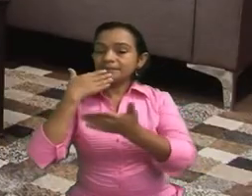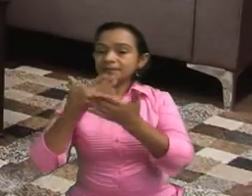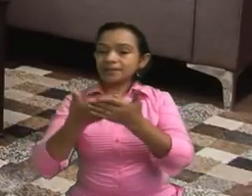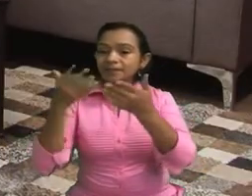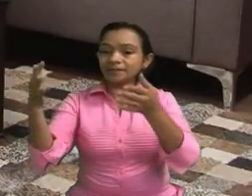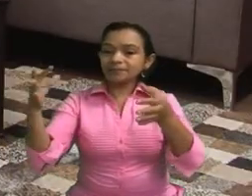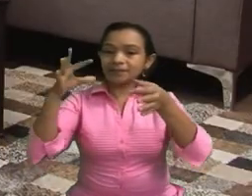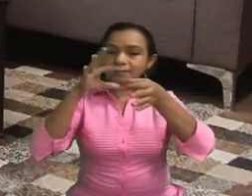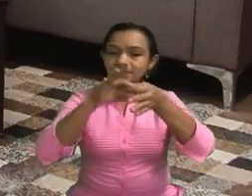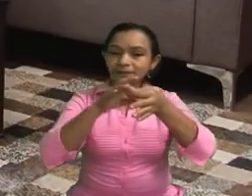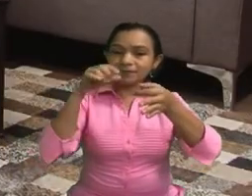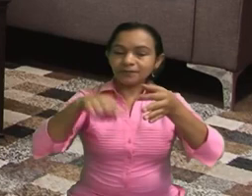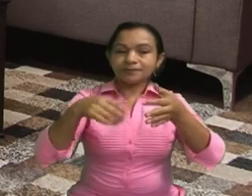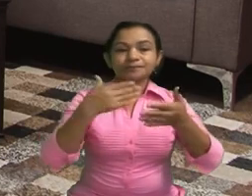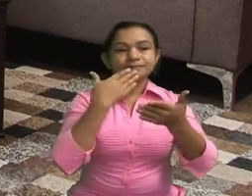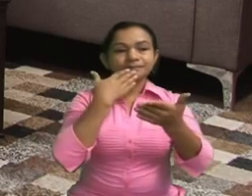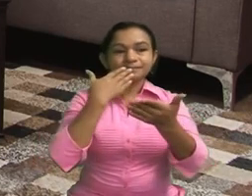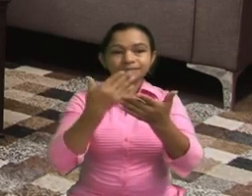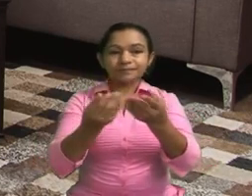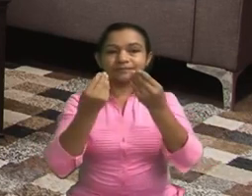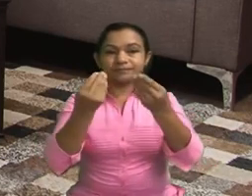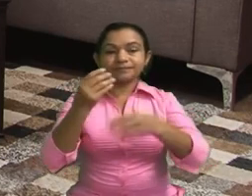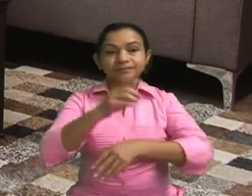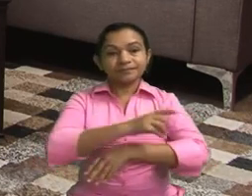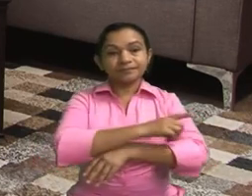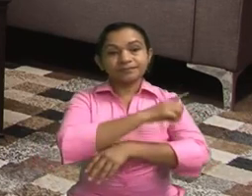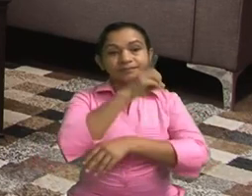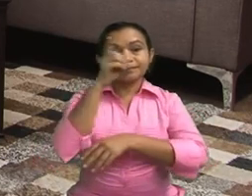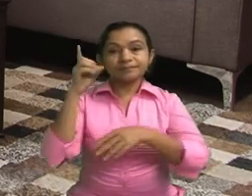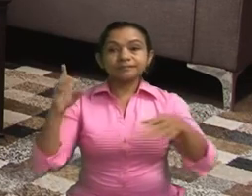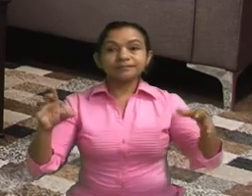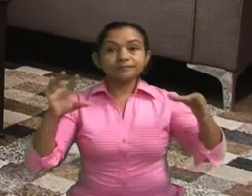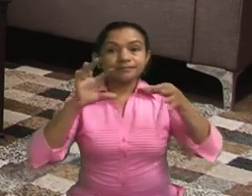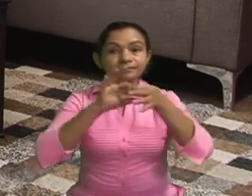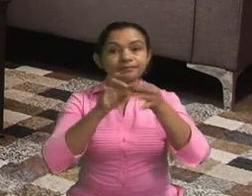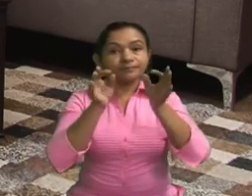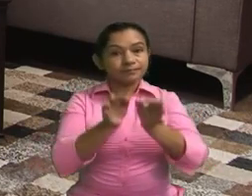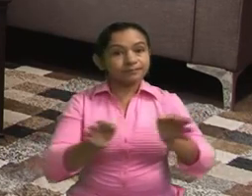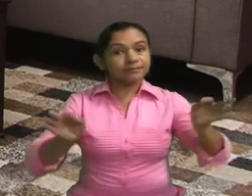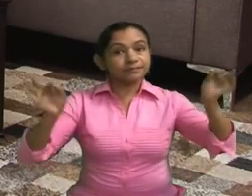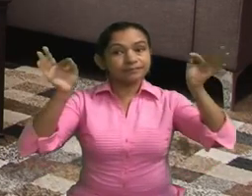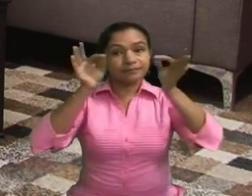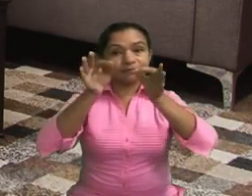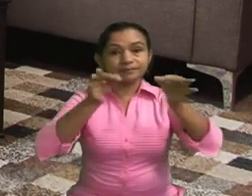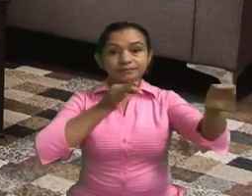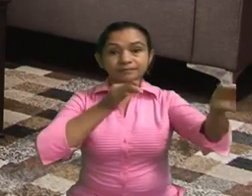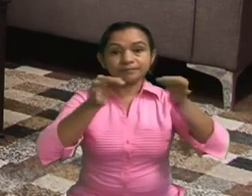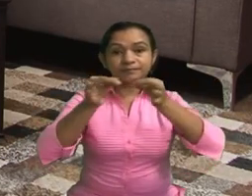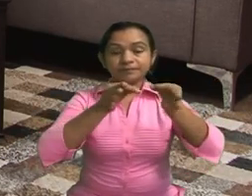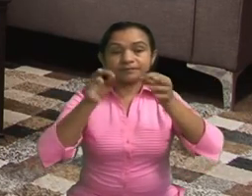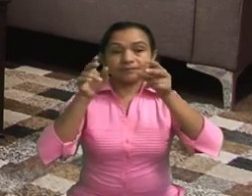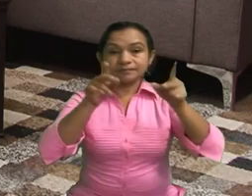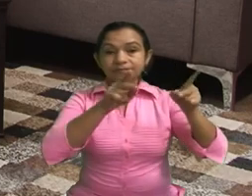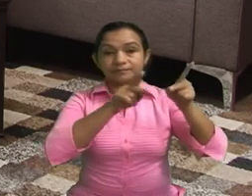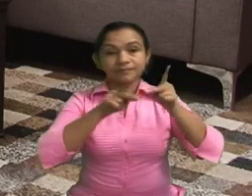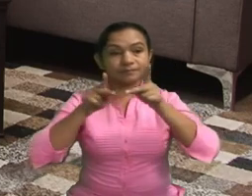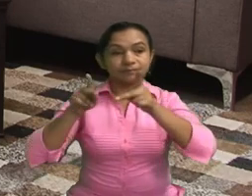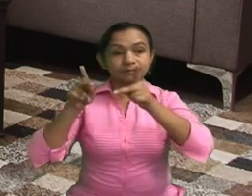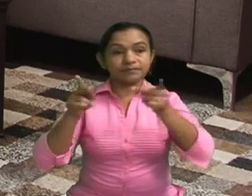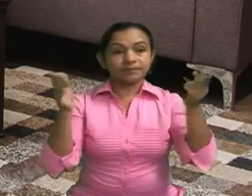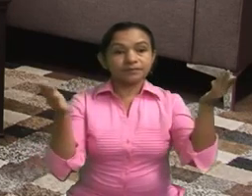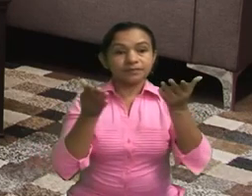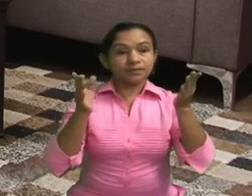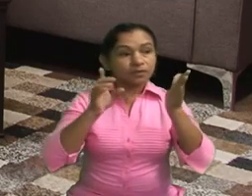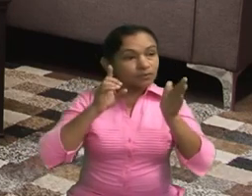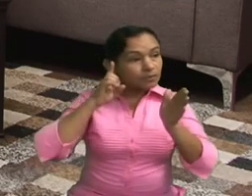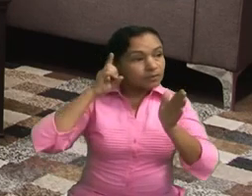Claro que sí, muchas gracias, ¿verdad?, por la invitación. Y porque es muy importante darle a conocer, ¿verdad?, a nuestra gente todo lo que venimos